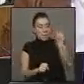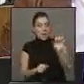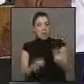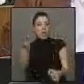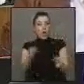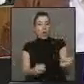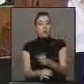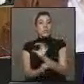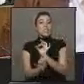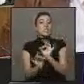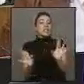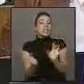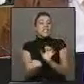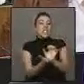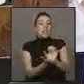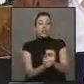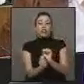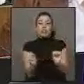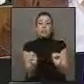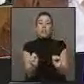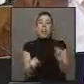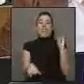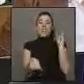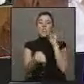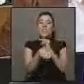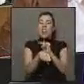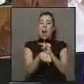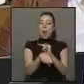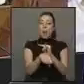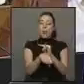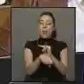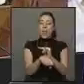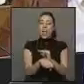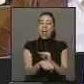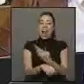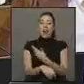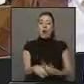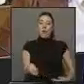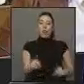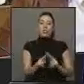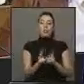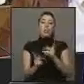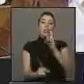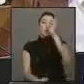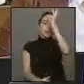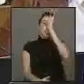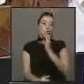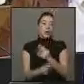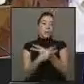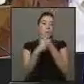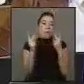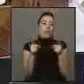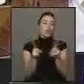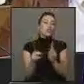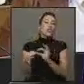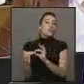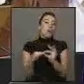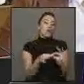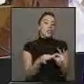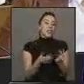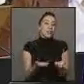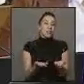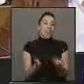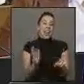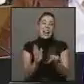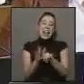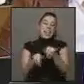que de rechazarse no habría forma alguna. El fraude al fisco no aplica en estos casos, ya que no son funcionarios públicos, por lo que no es argumento válido.